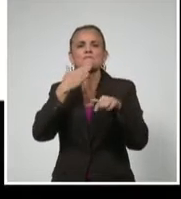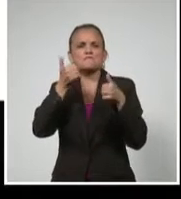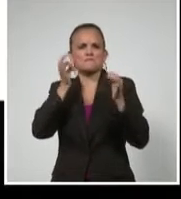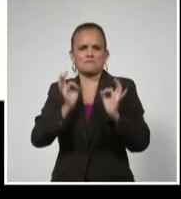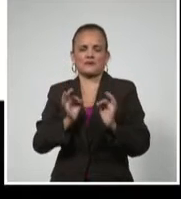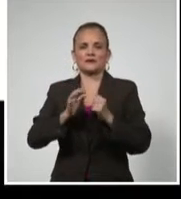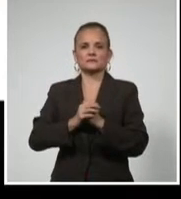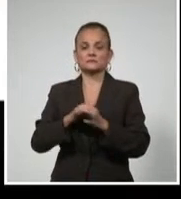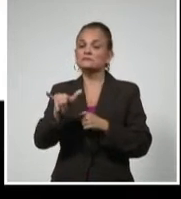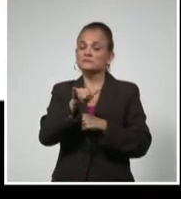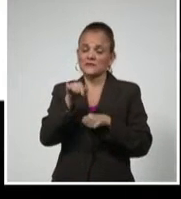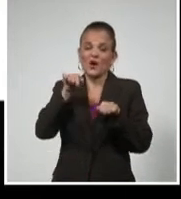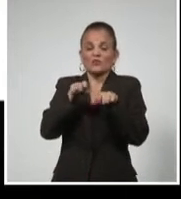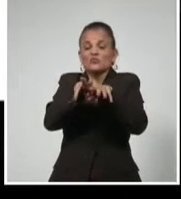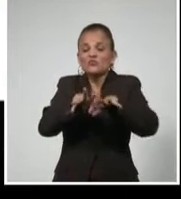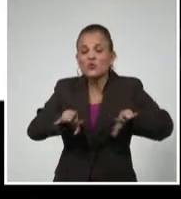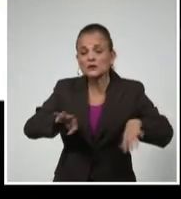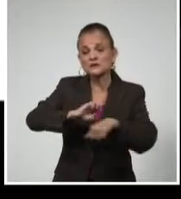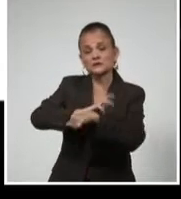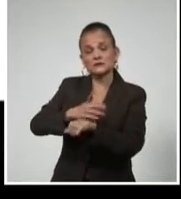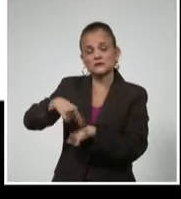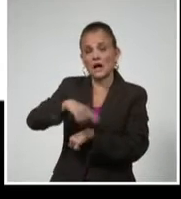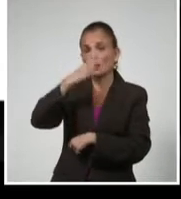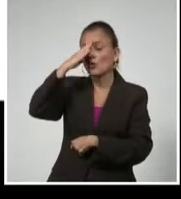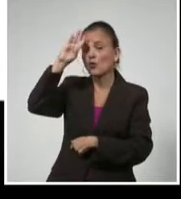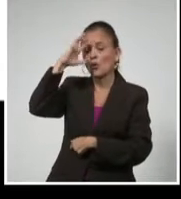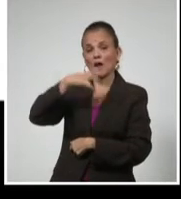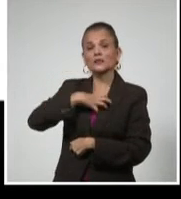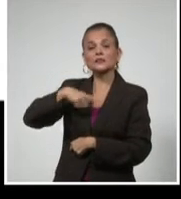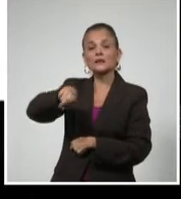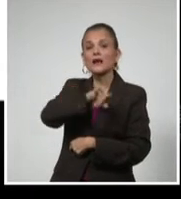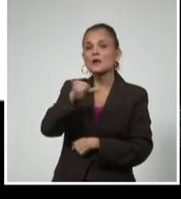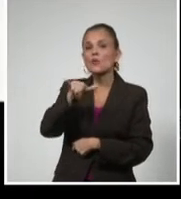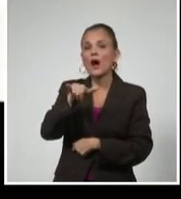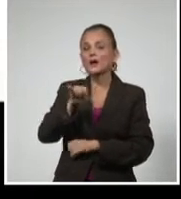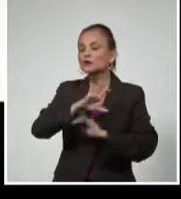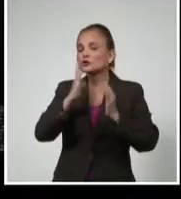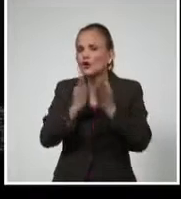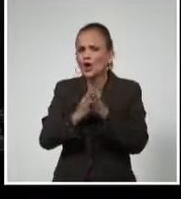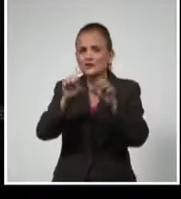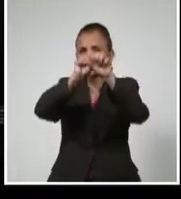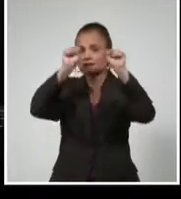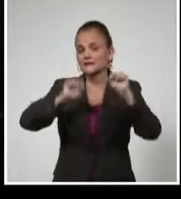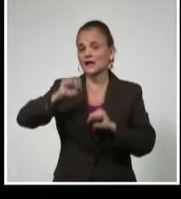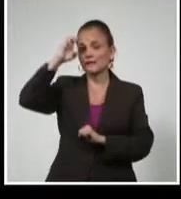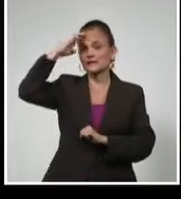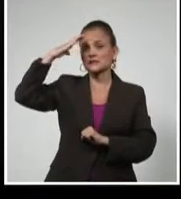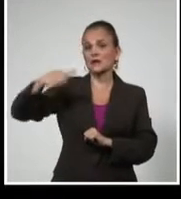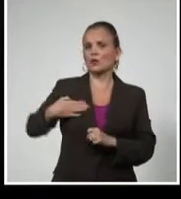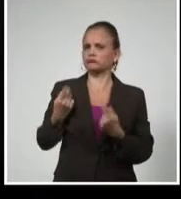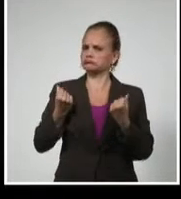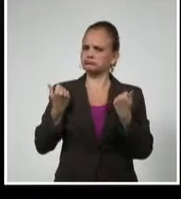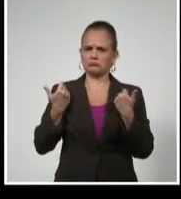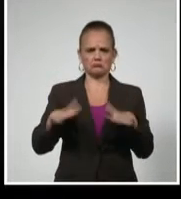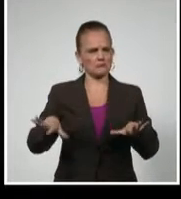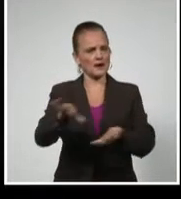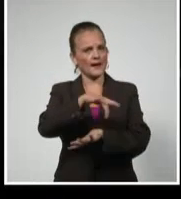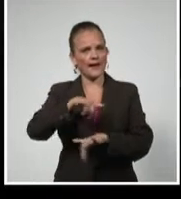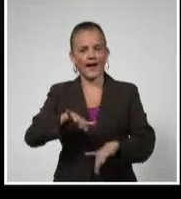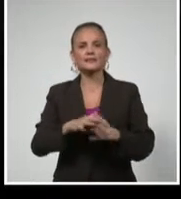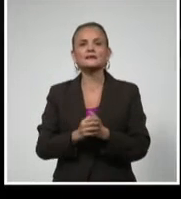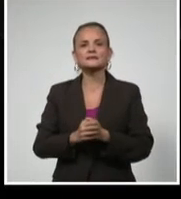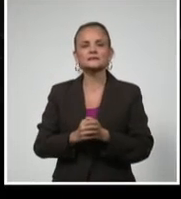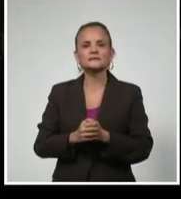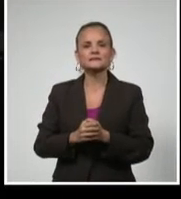virus SARS-CoV-2, Cuba cuenta además con un sólido y gratuito sistema de sanidad pública reconocido por la Organización Mundial de la Salud,